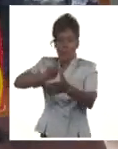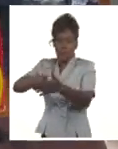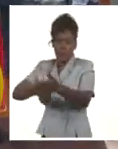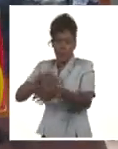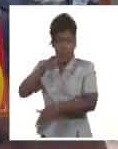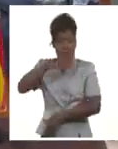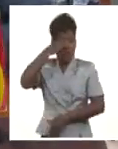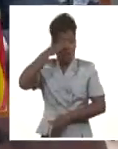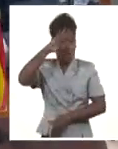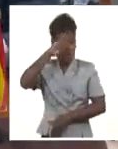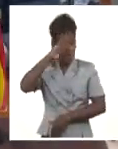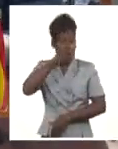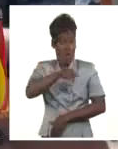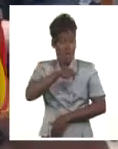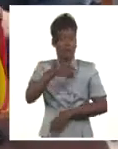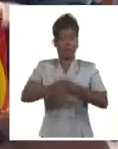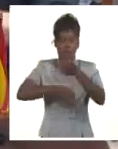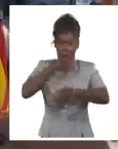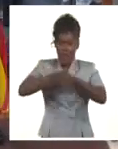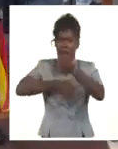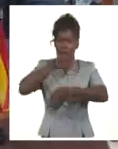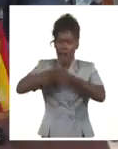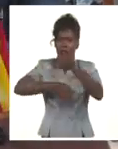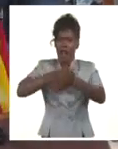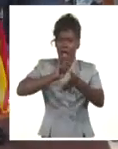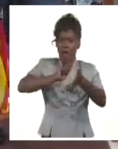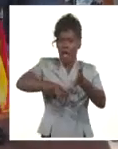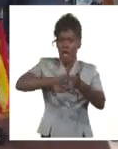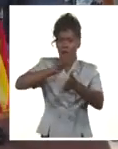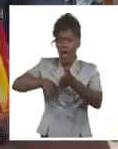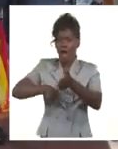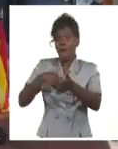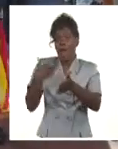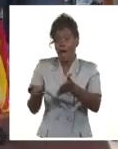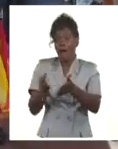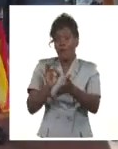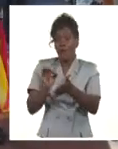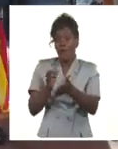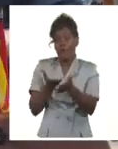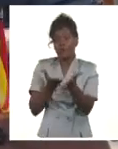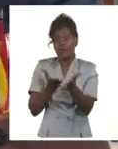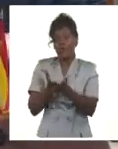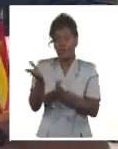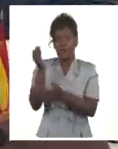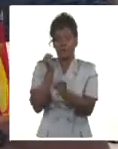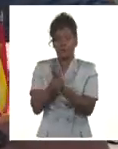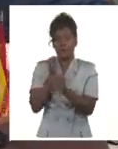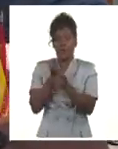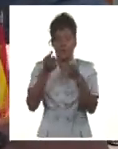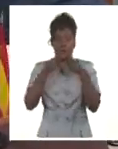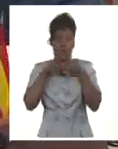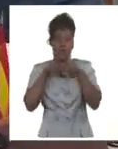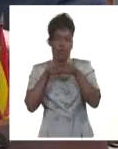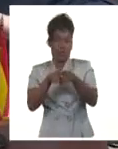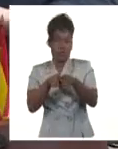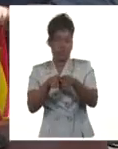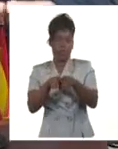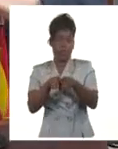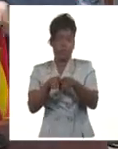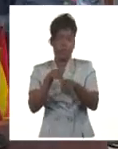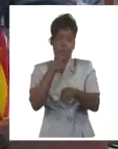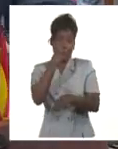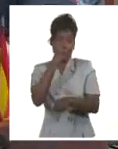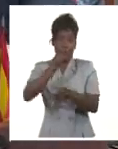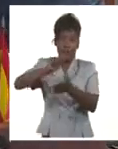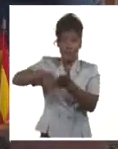de Nacimiento, completó con su rúbrica un protocolo de intención firmado previamente en Madrid por su homólogo José